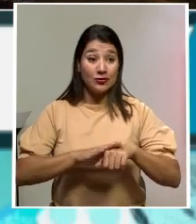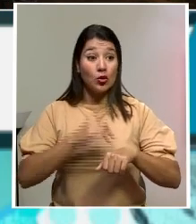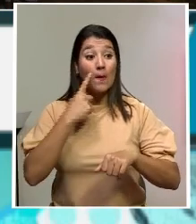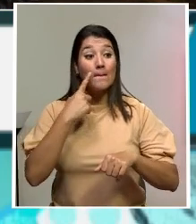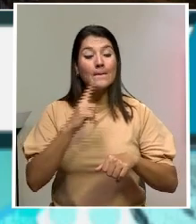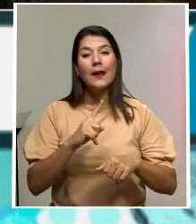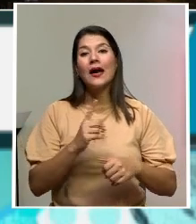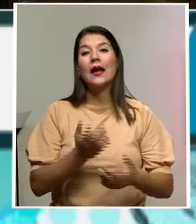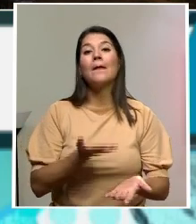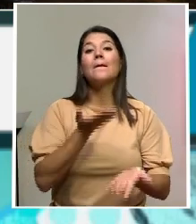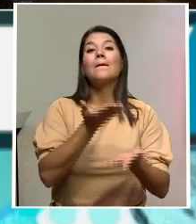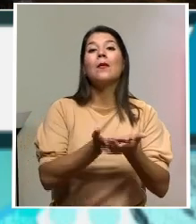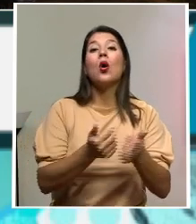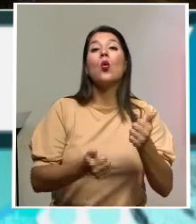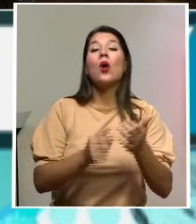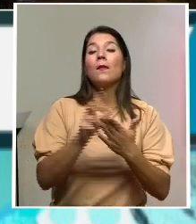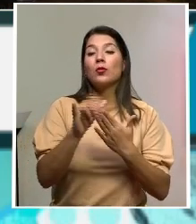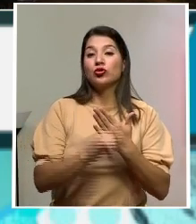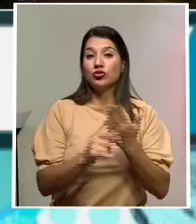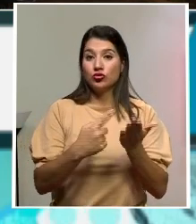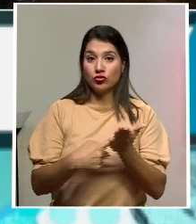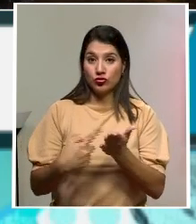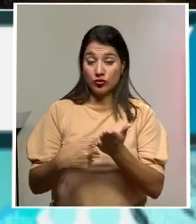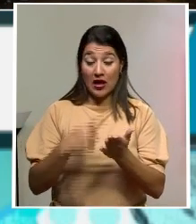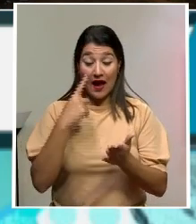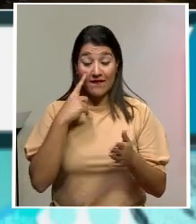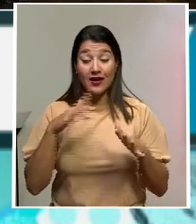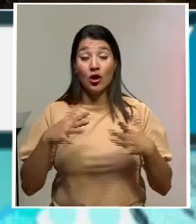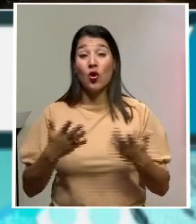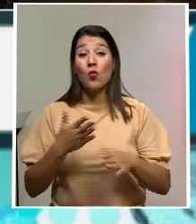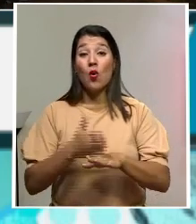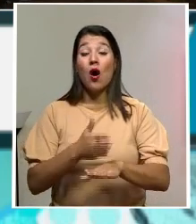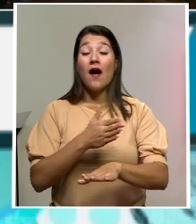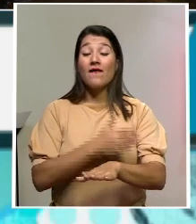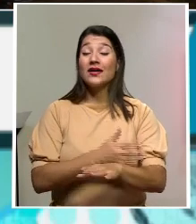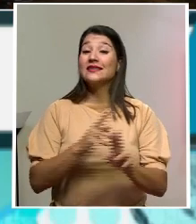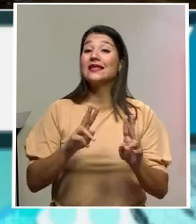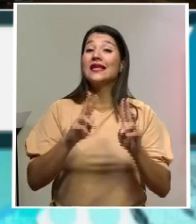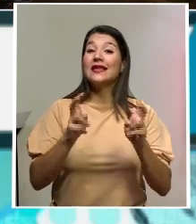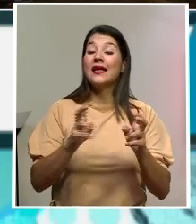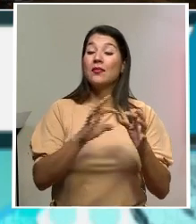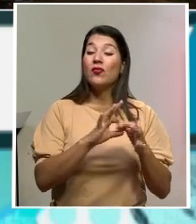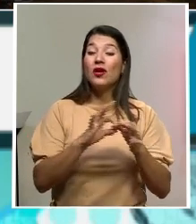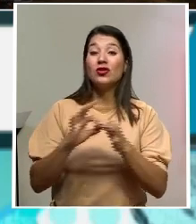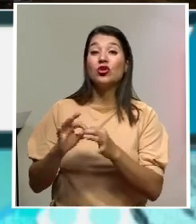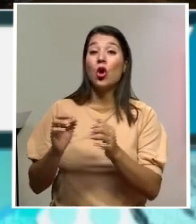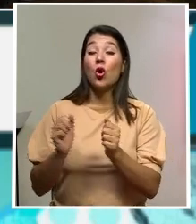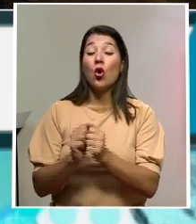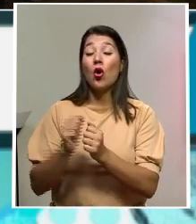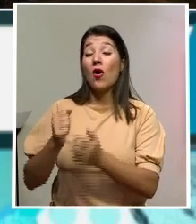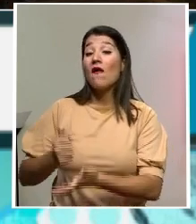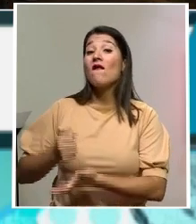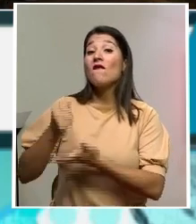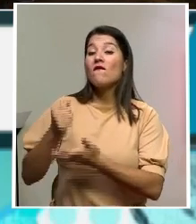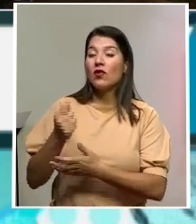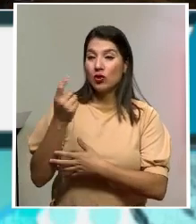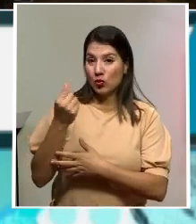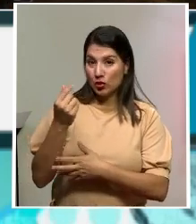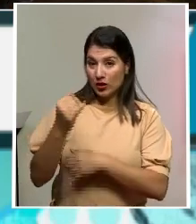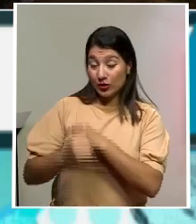es que sigue avanzando los diferentes temas relacionados a la agenda del Fondo Monetario Internacional y que